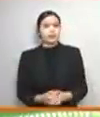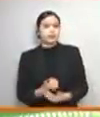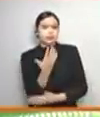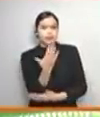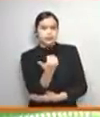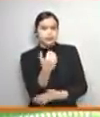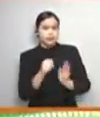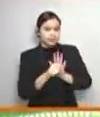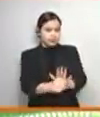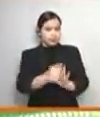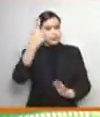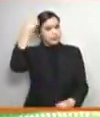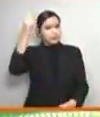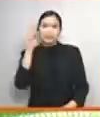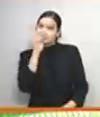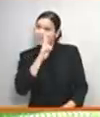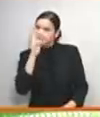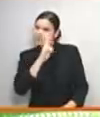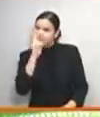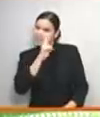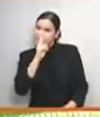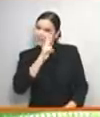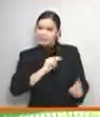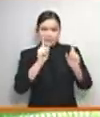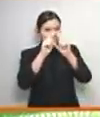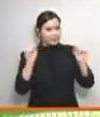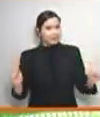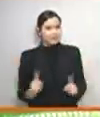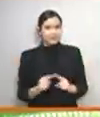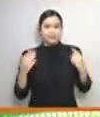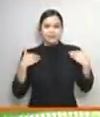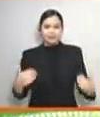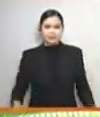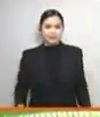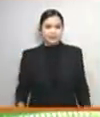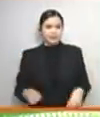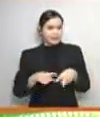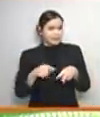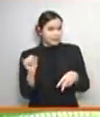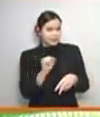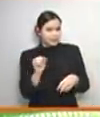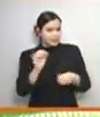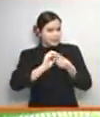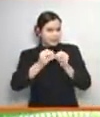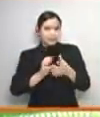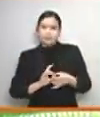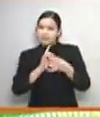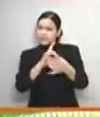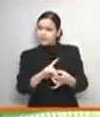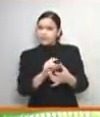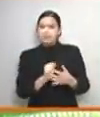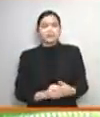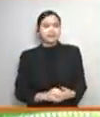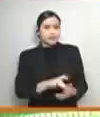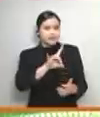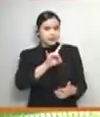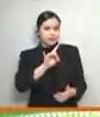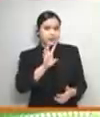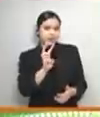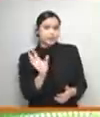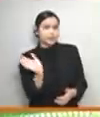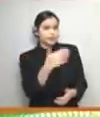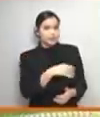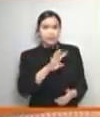con su símbolo de sueños ratón. En la parte del cuerpo lo puedes ubicar en la rodilla izquierda. Los números que lo relacionan son 86